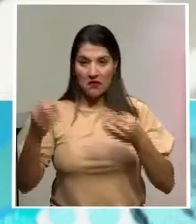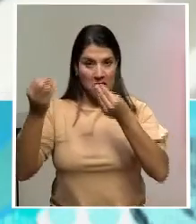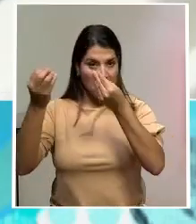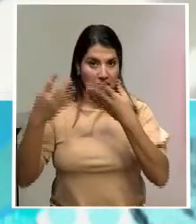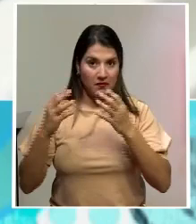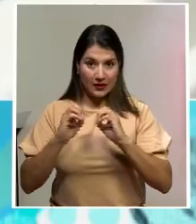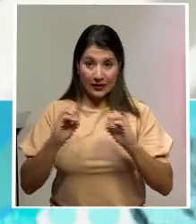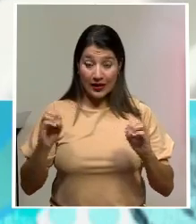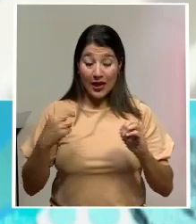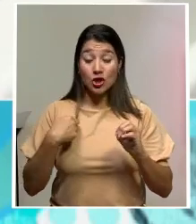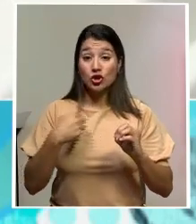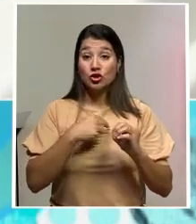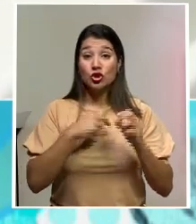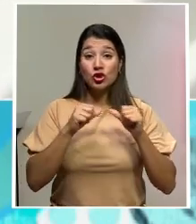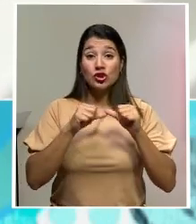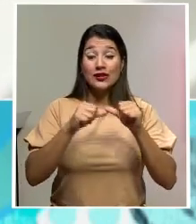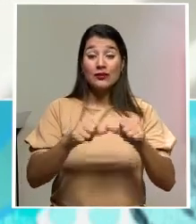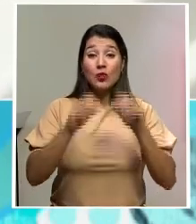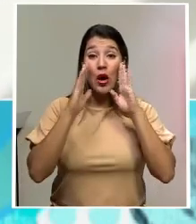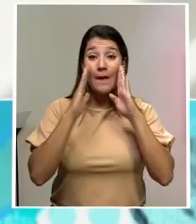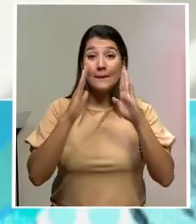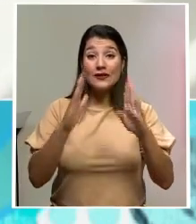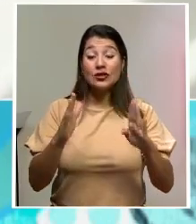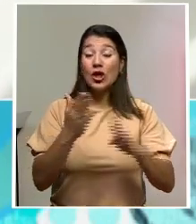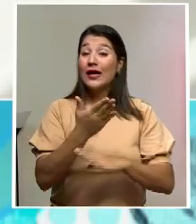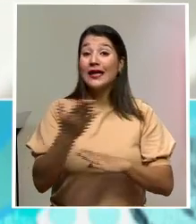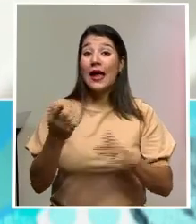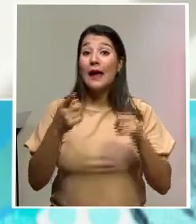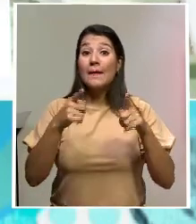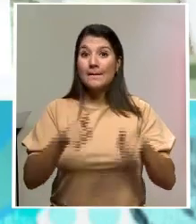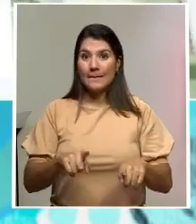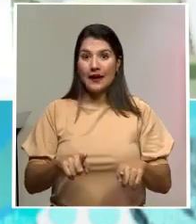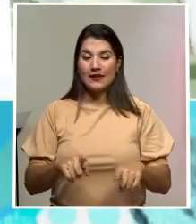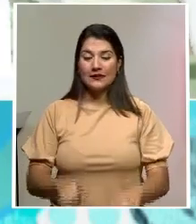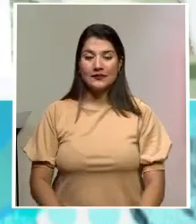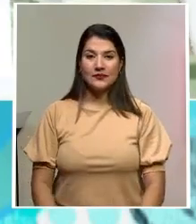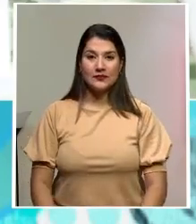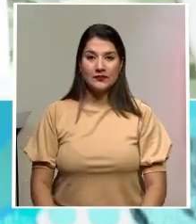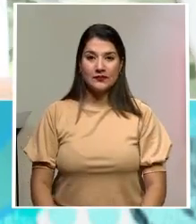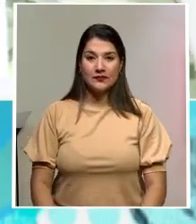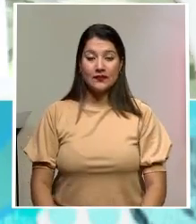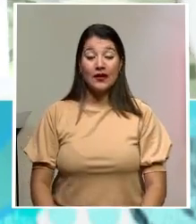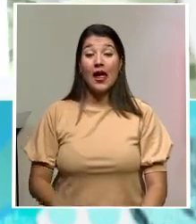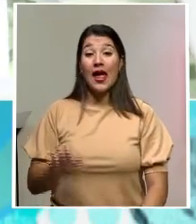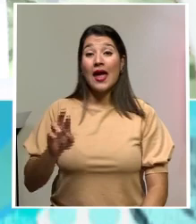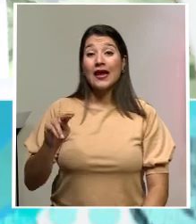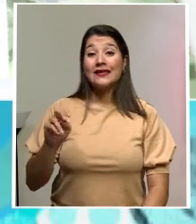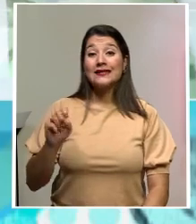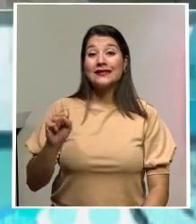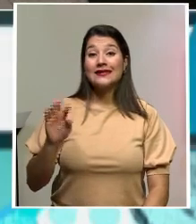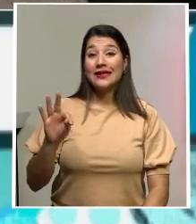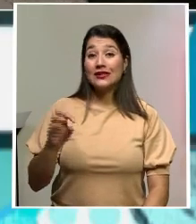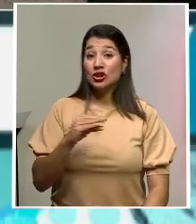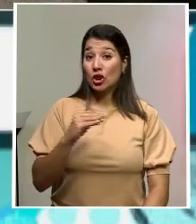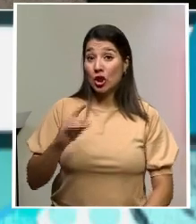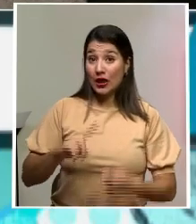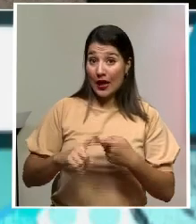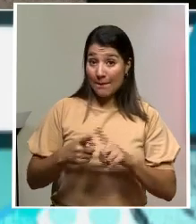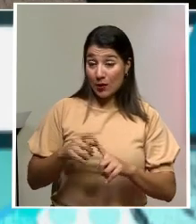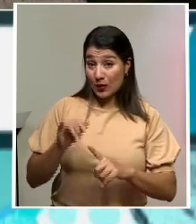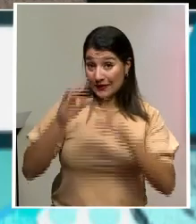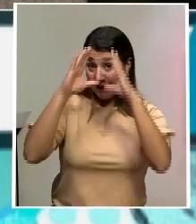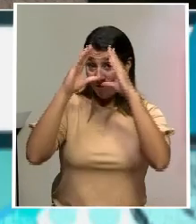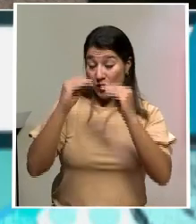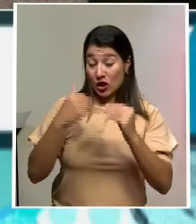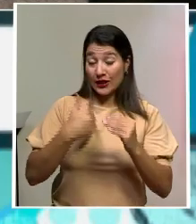alguna. Estaremos pendientes de lo que acontezca en las últimas horas. Don Ernesto y amigos televidentes, es la información